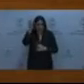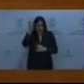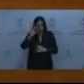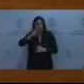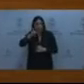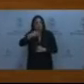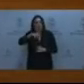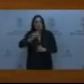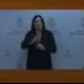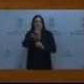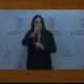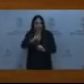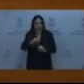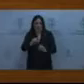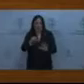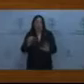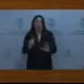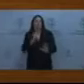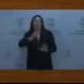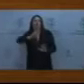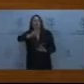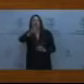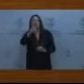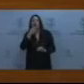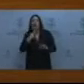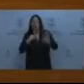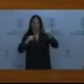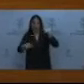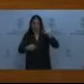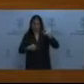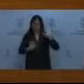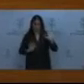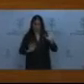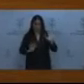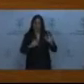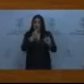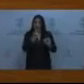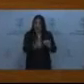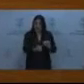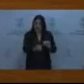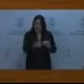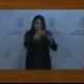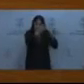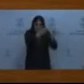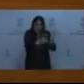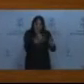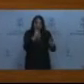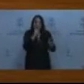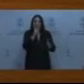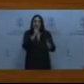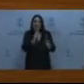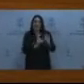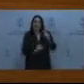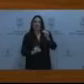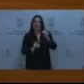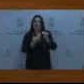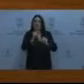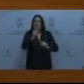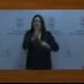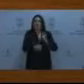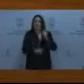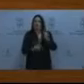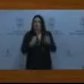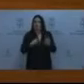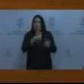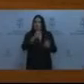a cualquier otro portavoz. Y dicho esto, también usted hablaba de la equiparación gradual que se recoge en la LOE. Es cierto,